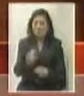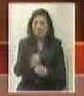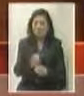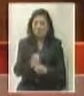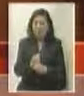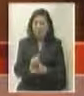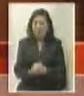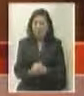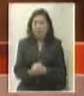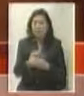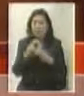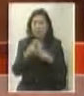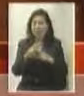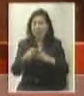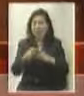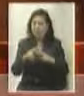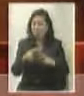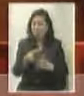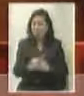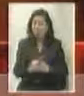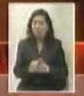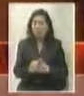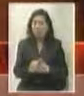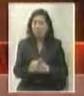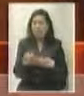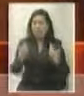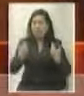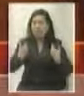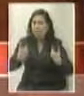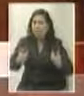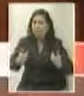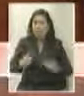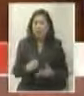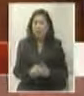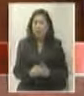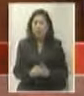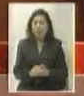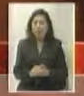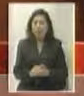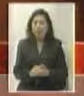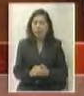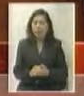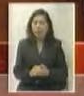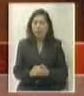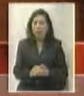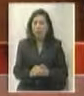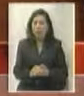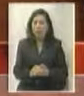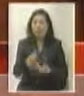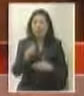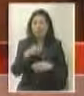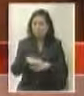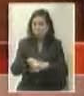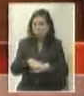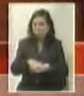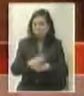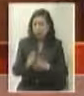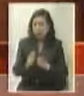trabajo de la investigación de la adquisición de chalecos antibalas, con la licencia